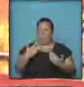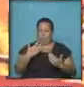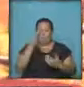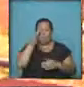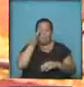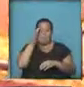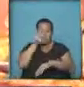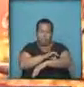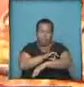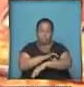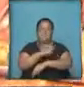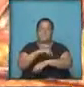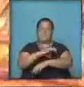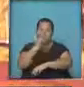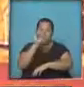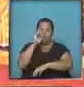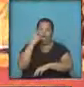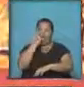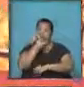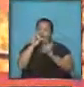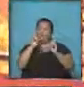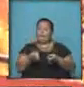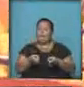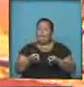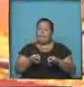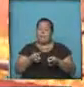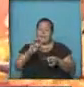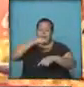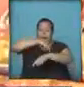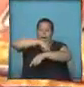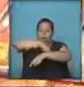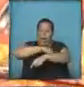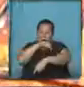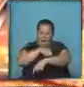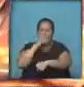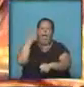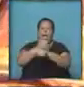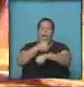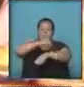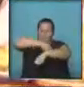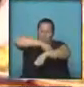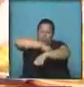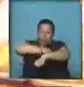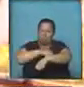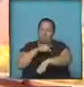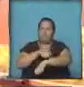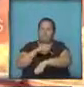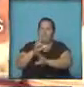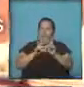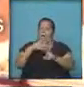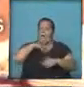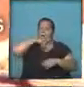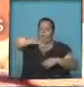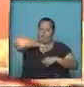en la piel, produciendo lesiones, no solo en los ojos, sino también perforar la piel, uh-huh, y hasta llegar a penetrar, a veces han llegado a penetrar en